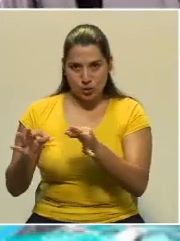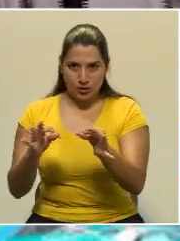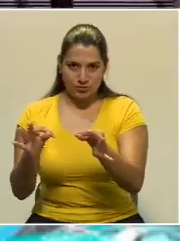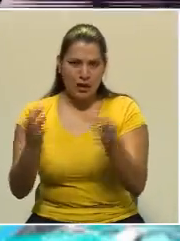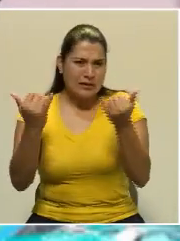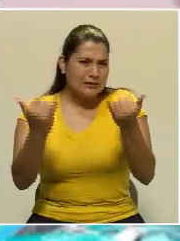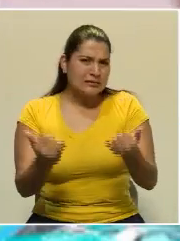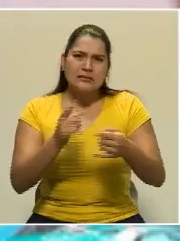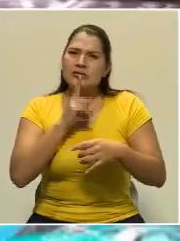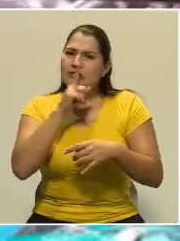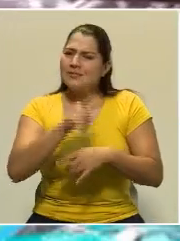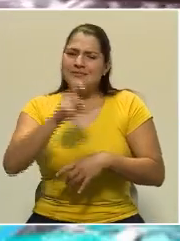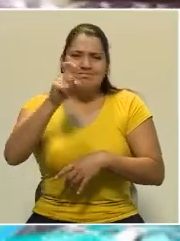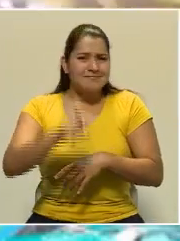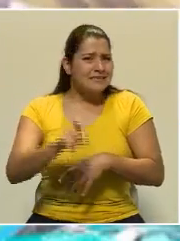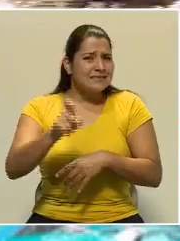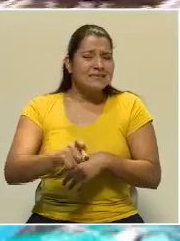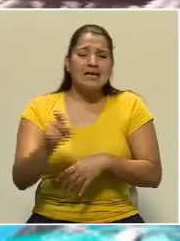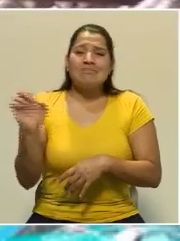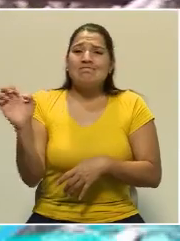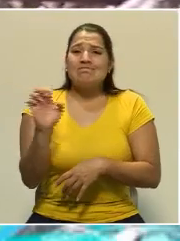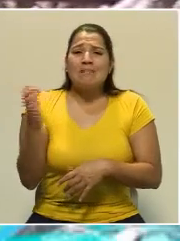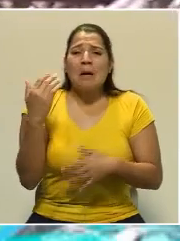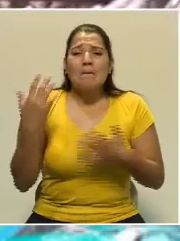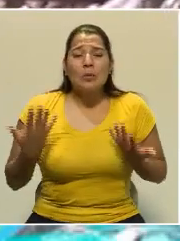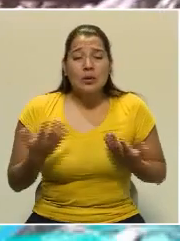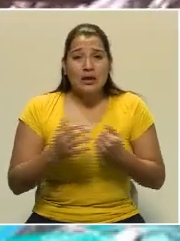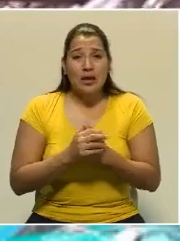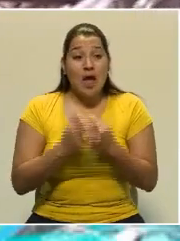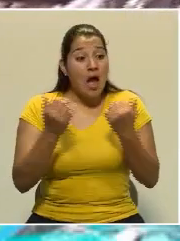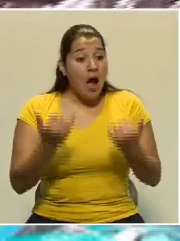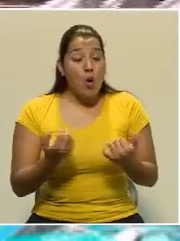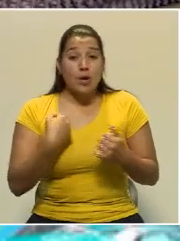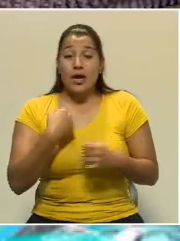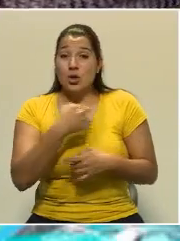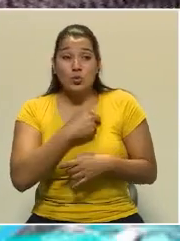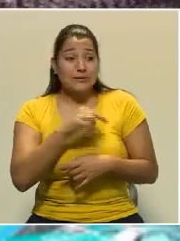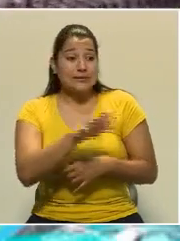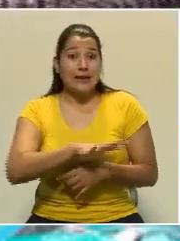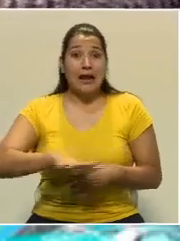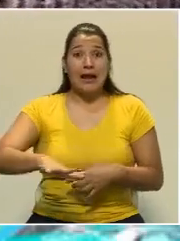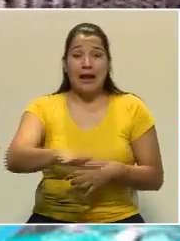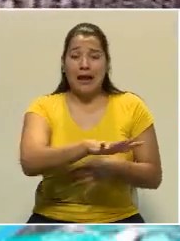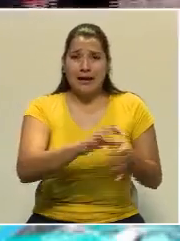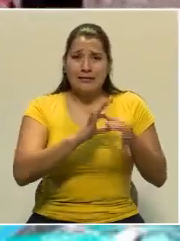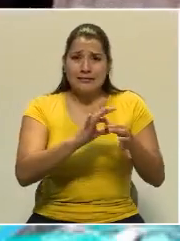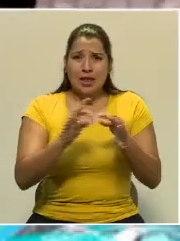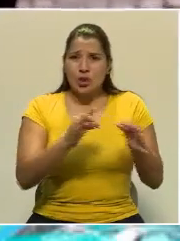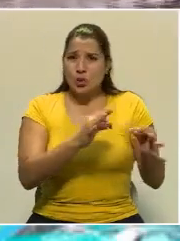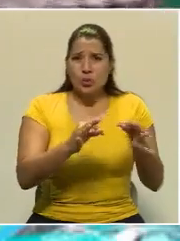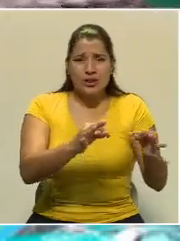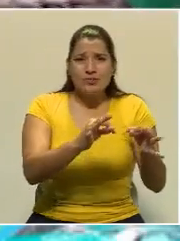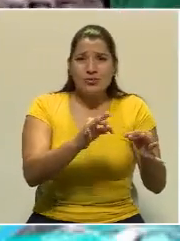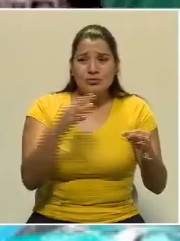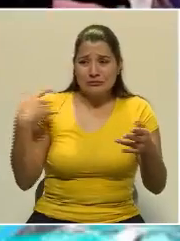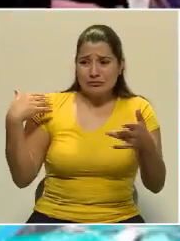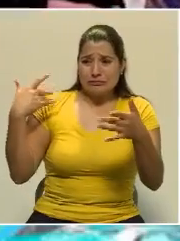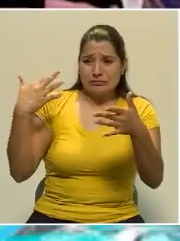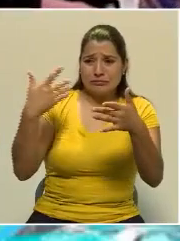una necesidad urgente debido a que el sector ha estado prácticamente 5 meses con ingreso cero.